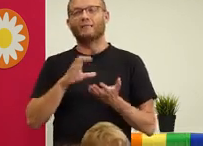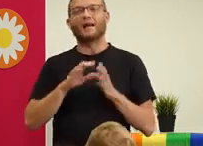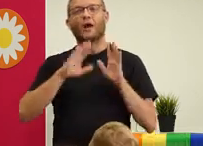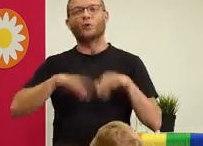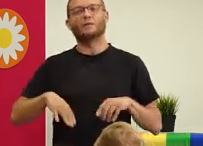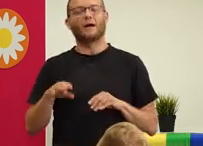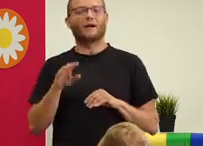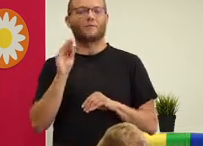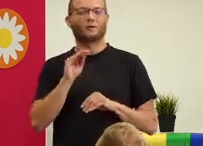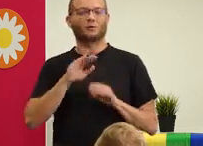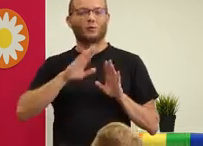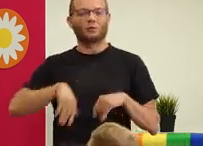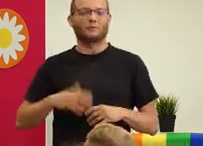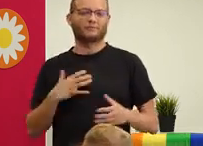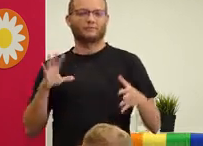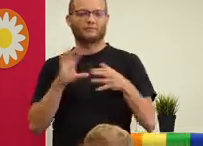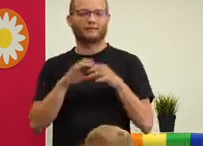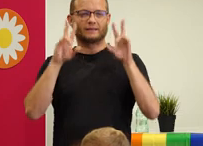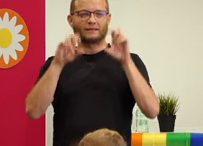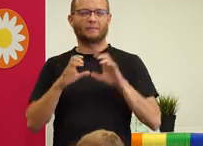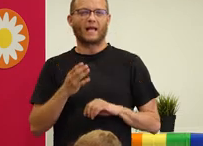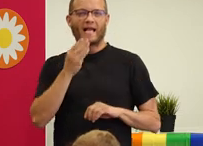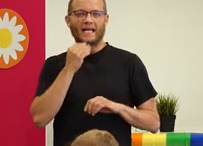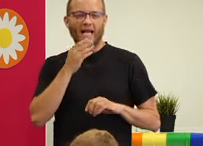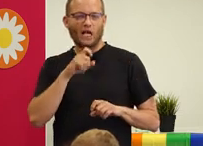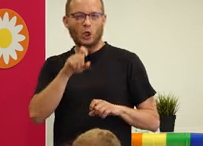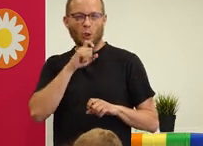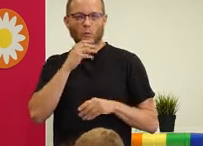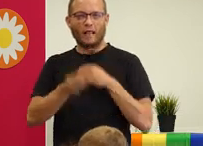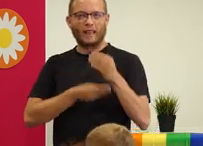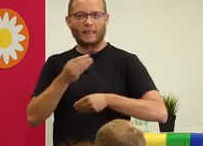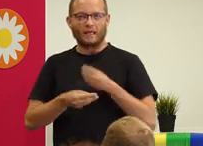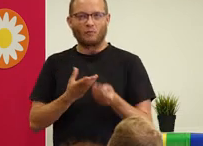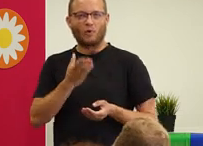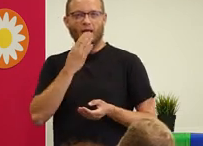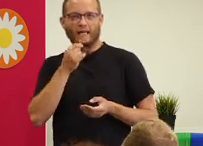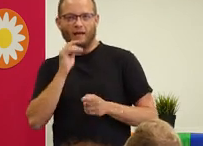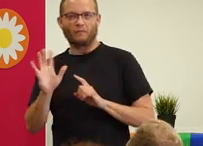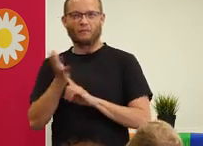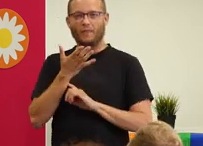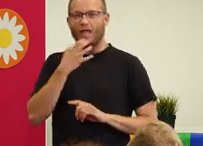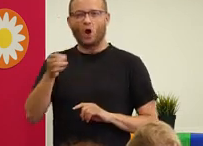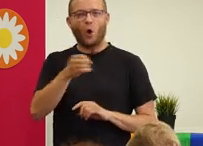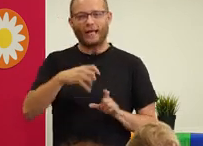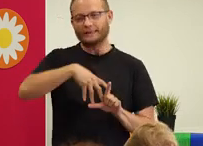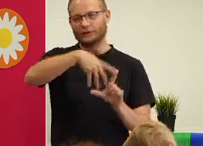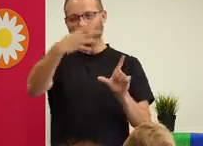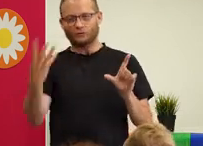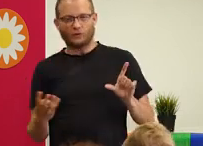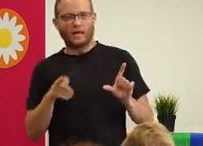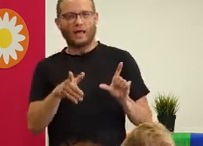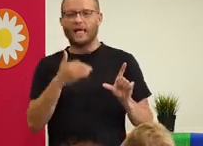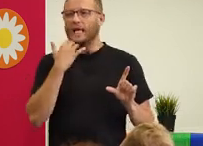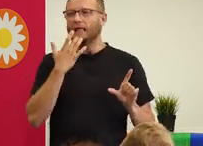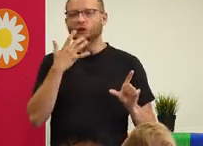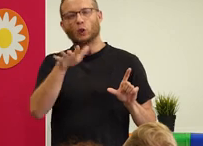última pregunta, tiene que ver con Israel, ¿no? Y cómo nos venden Israel como una especie de oasis LGTBI donde, bueno, pues casi